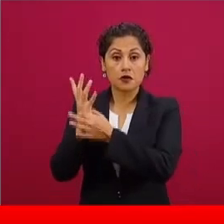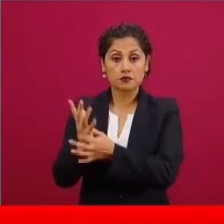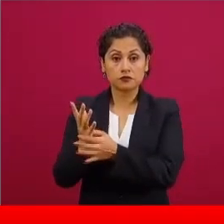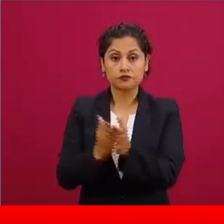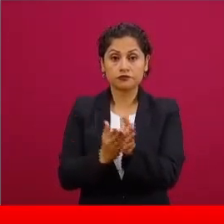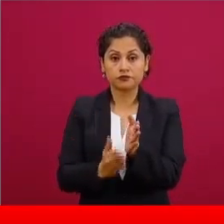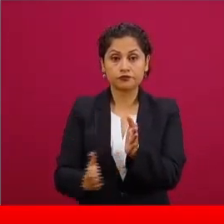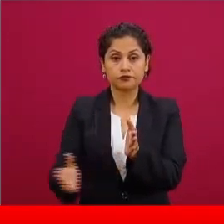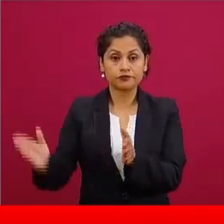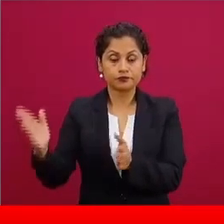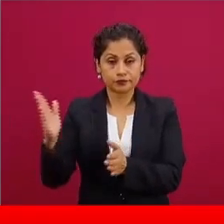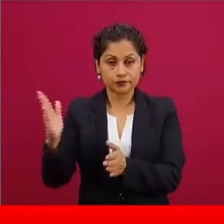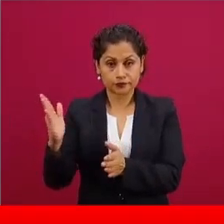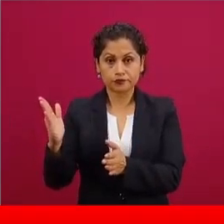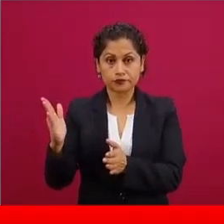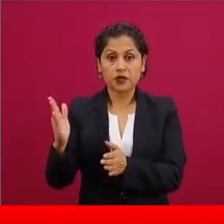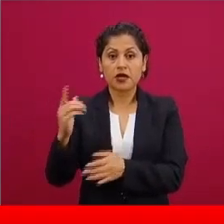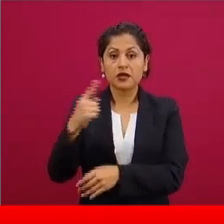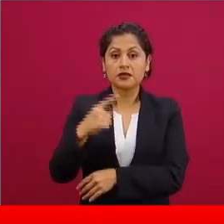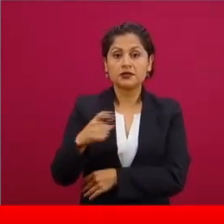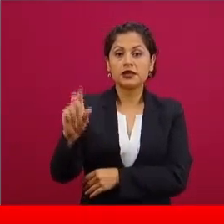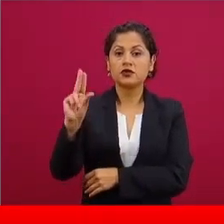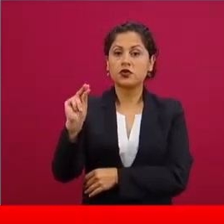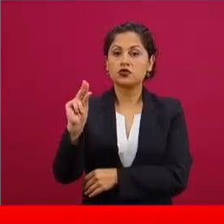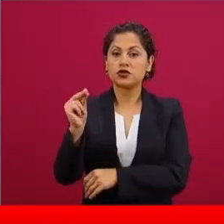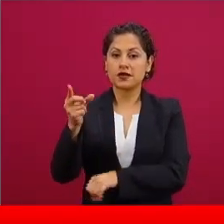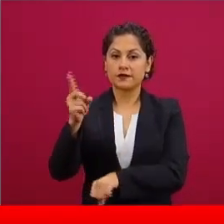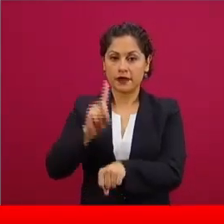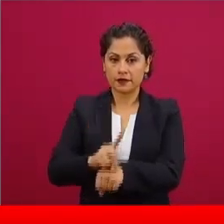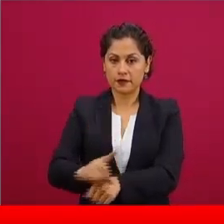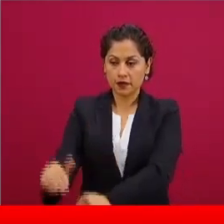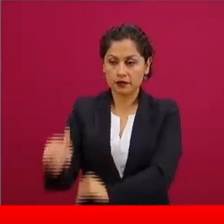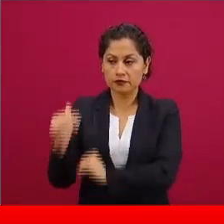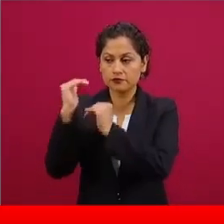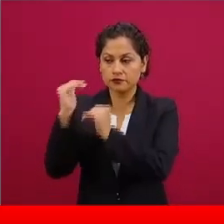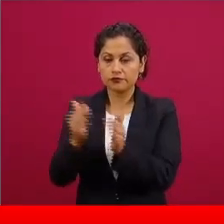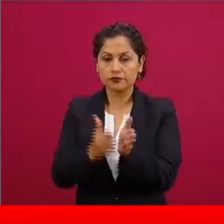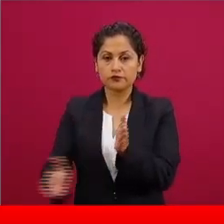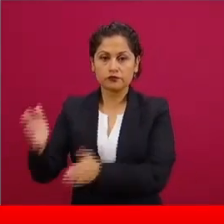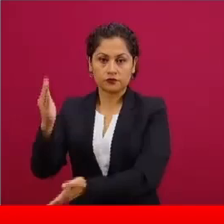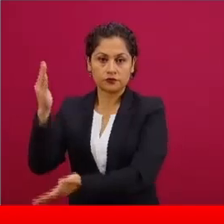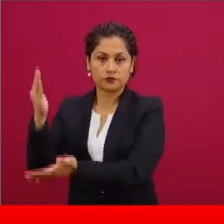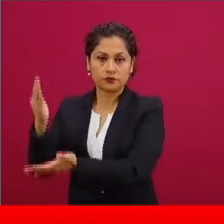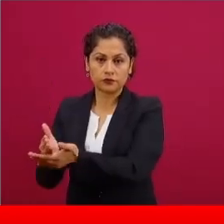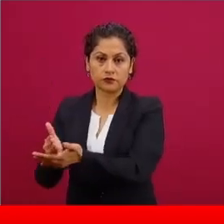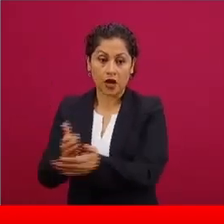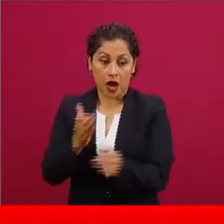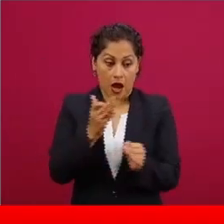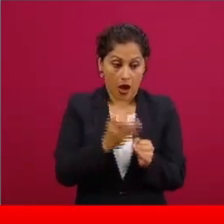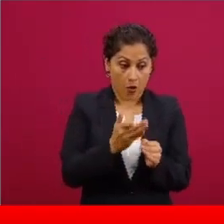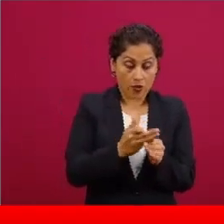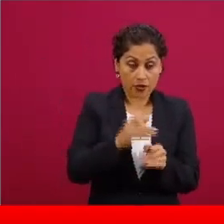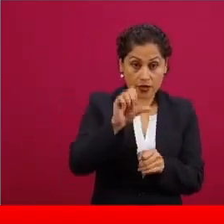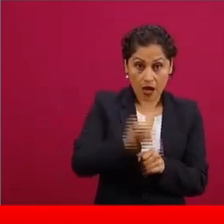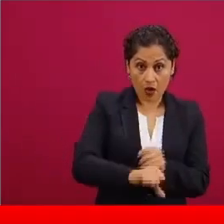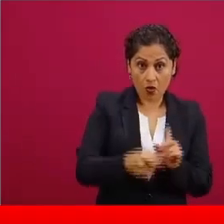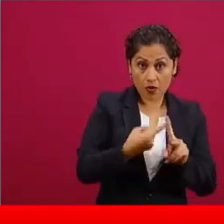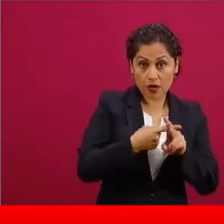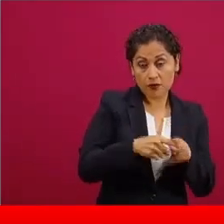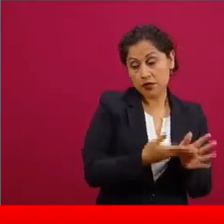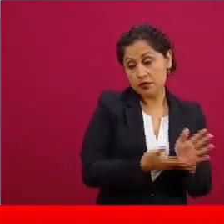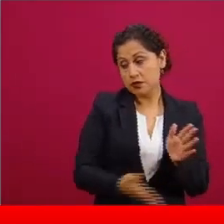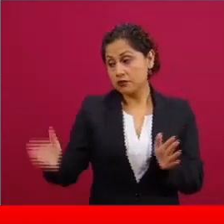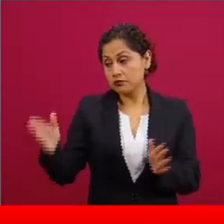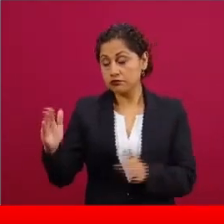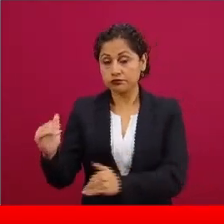de 180 días contados a partir de la entrada en vigor del presente decreto llevará